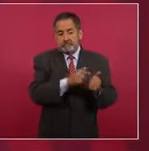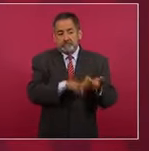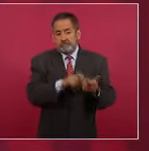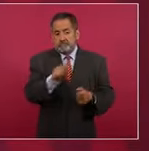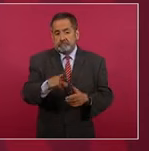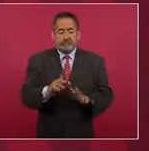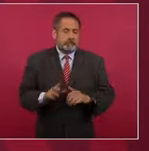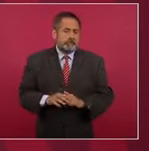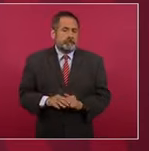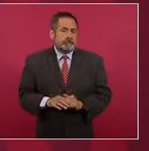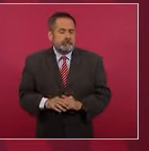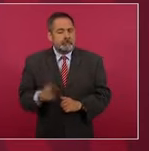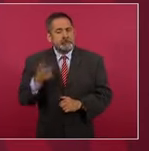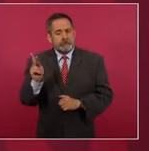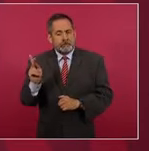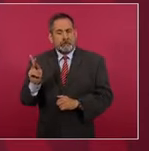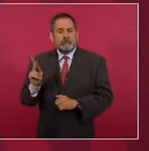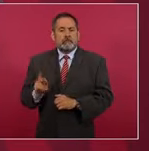Pero